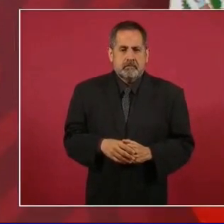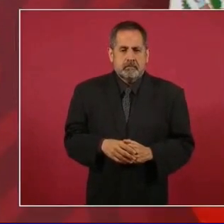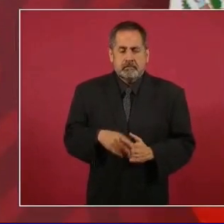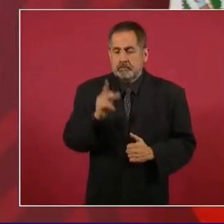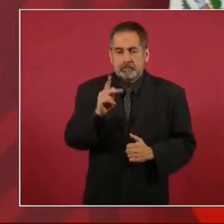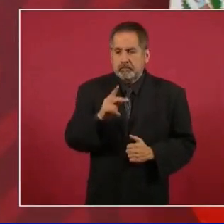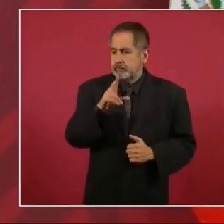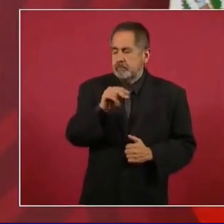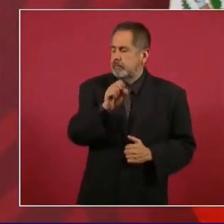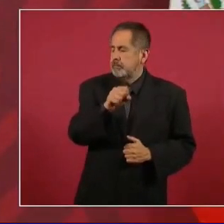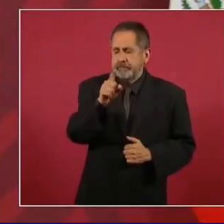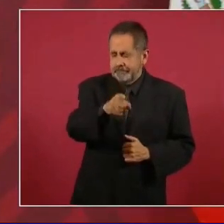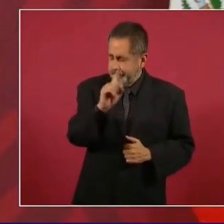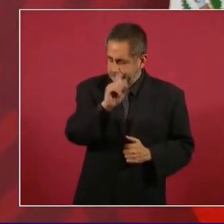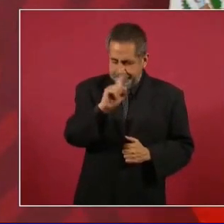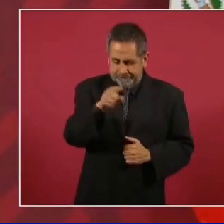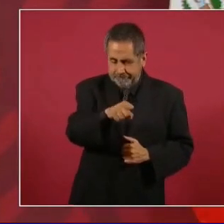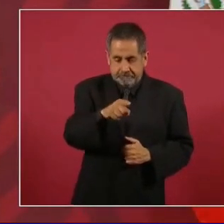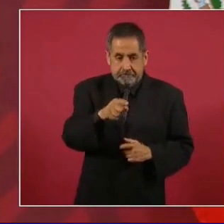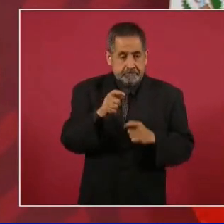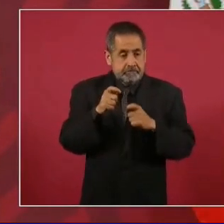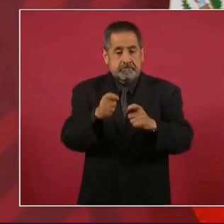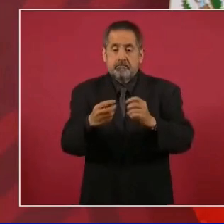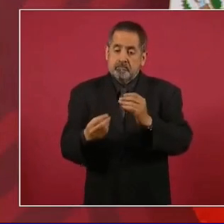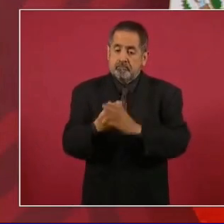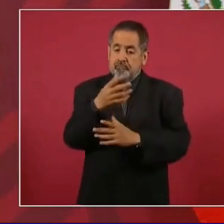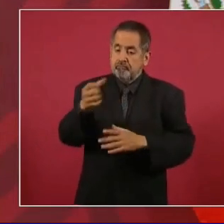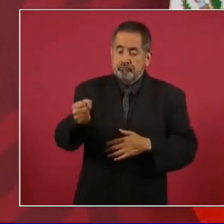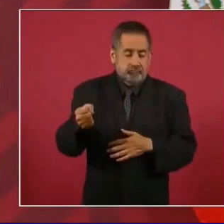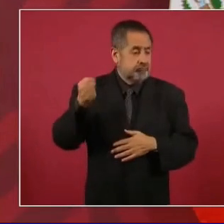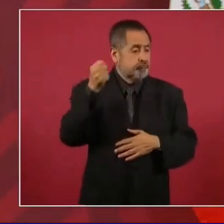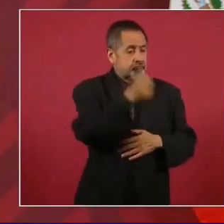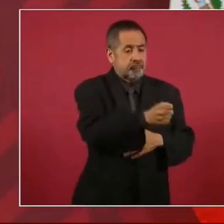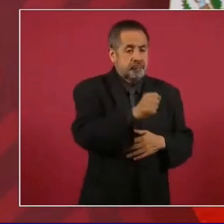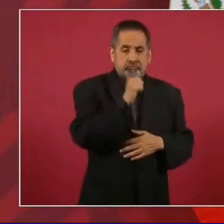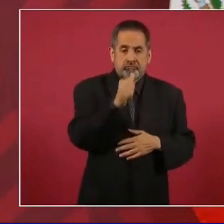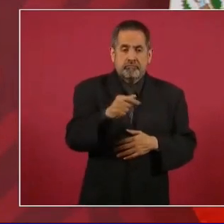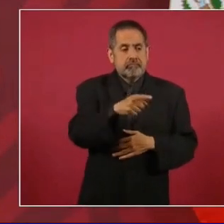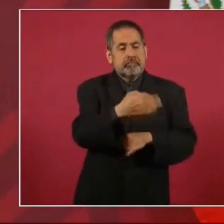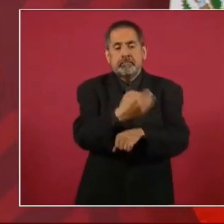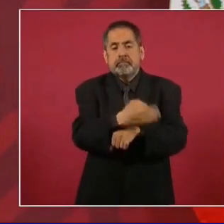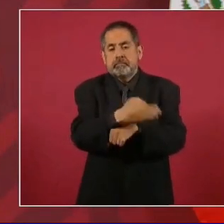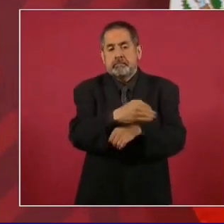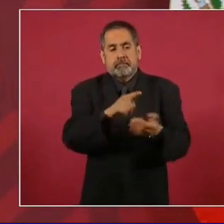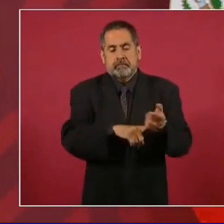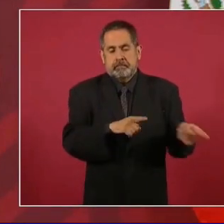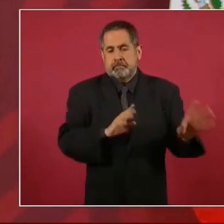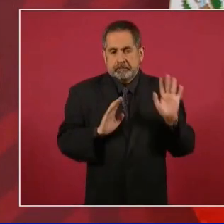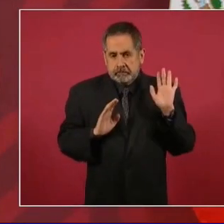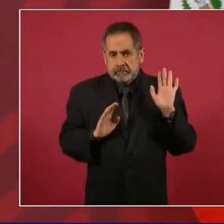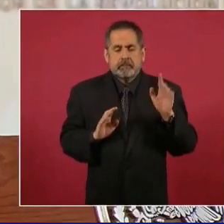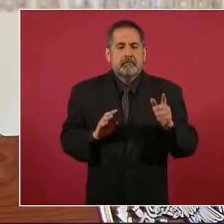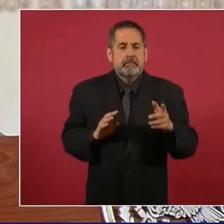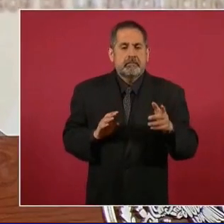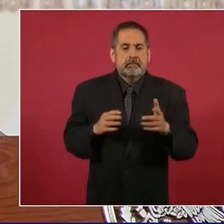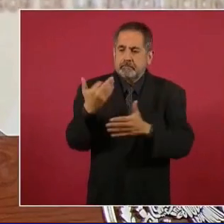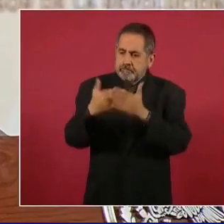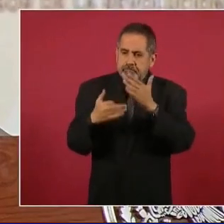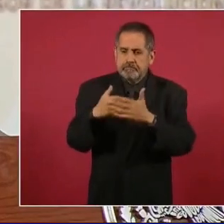pero no es nombrado, es encargado de despacho.